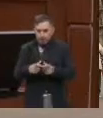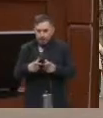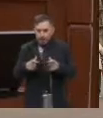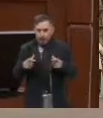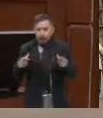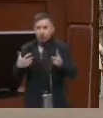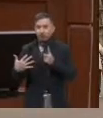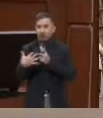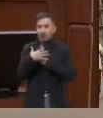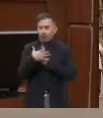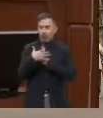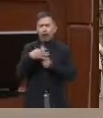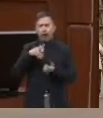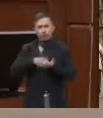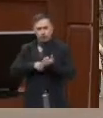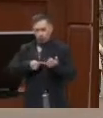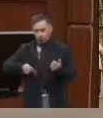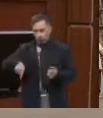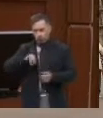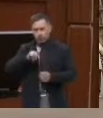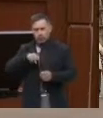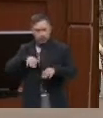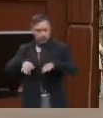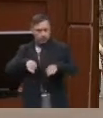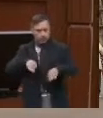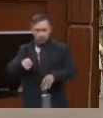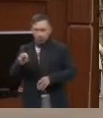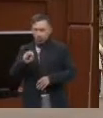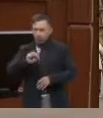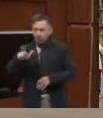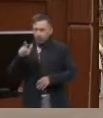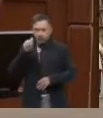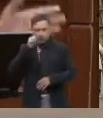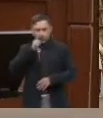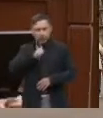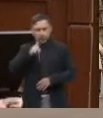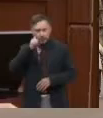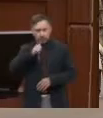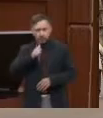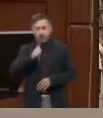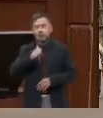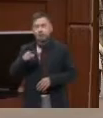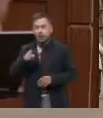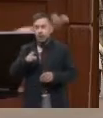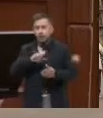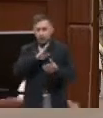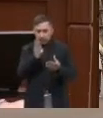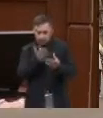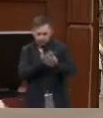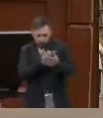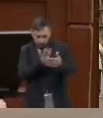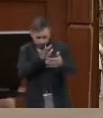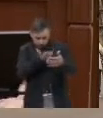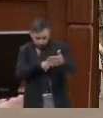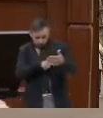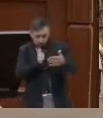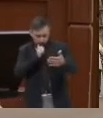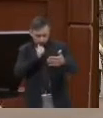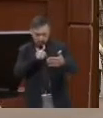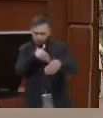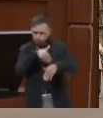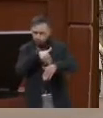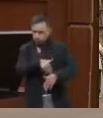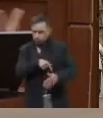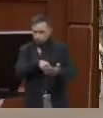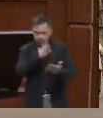trabajo muy profesional y creo que siempre estamos atendiendo lo que dice el expediente y podemos tener algunas